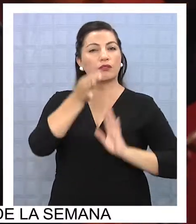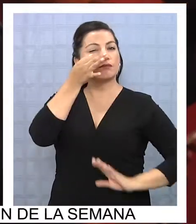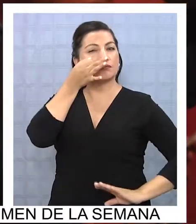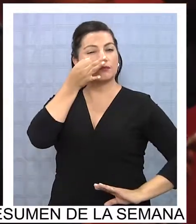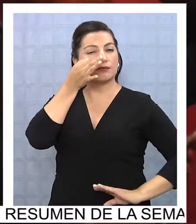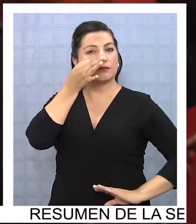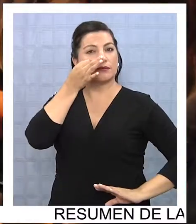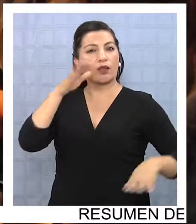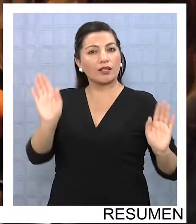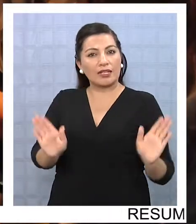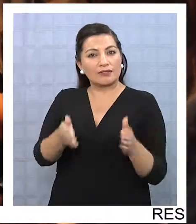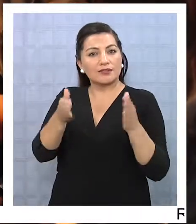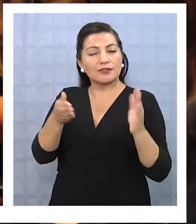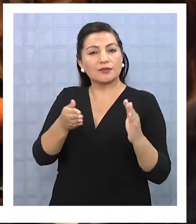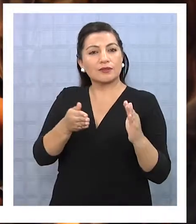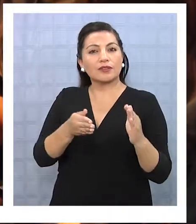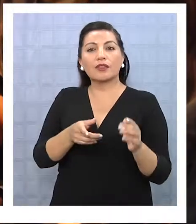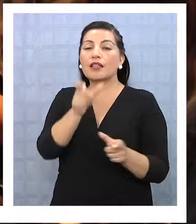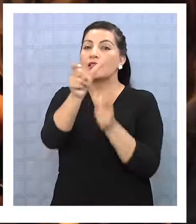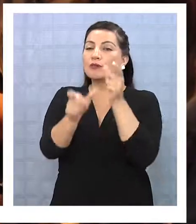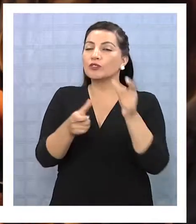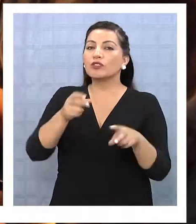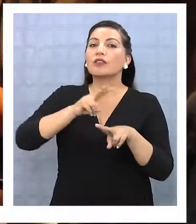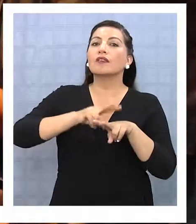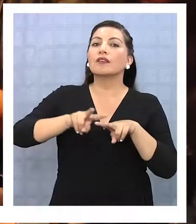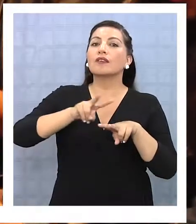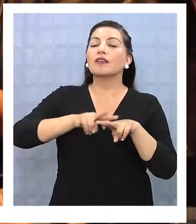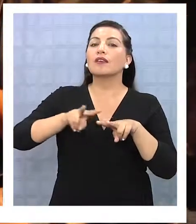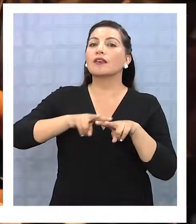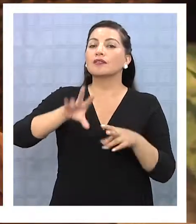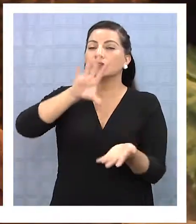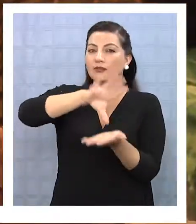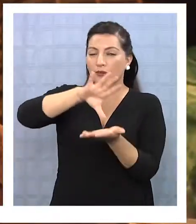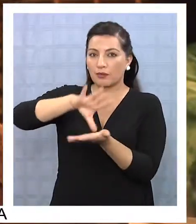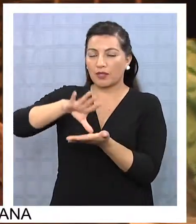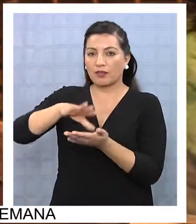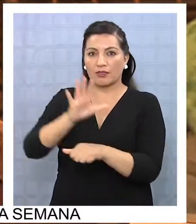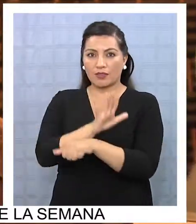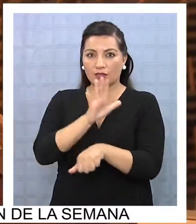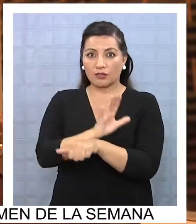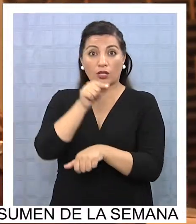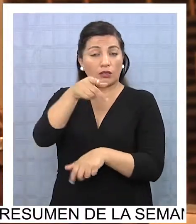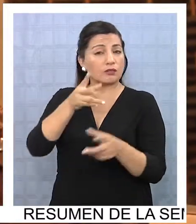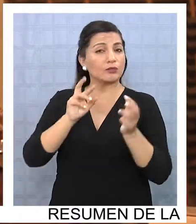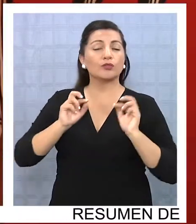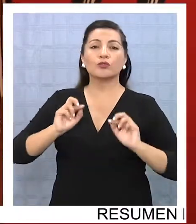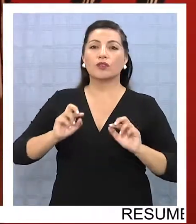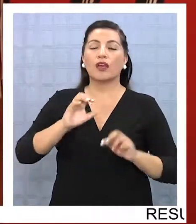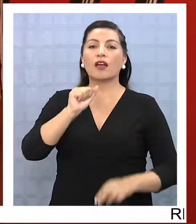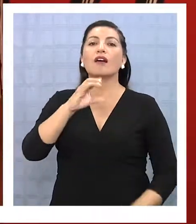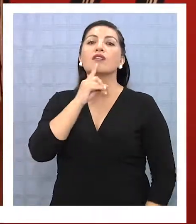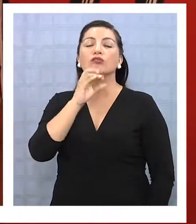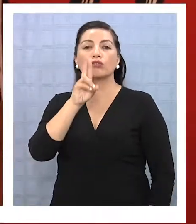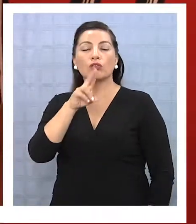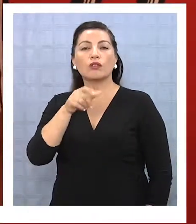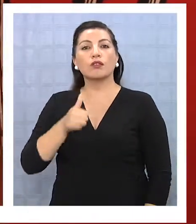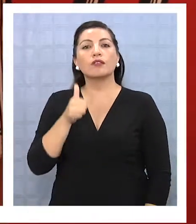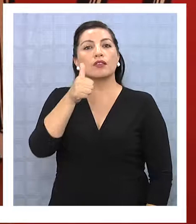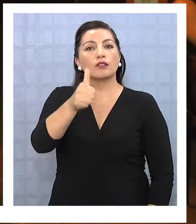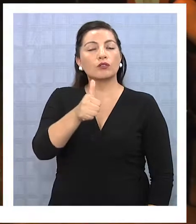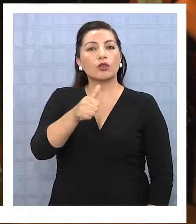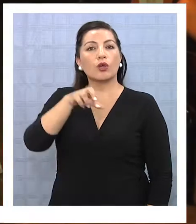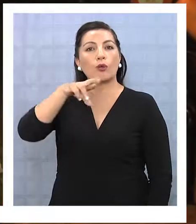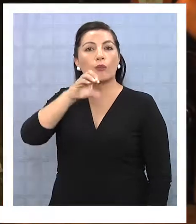crítica y entusiasta de los gestores culturales del país. En esta ocasión, actores, directores de teatro y